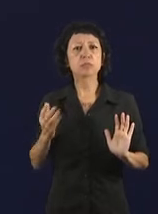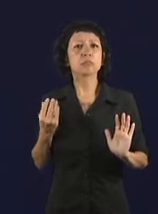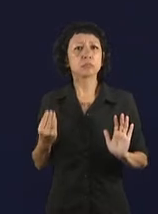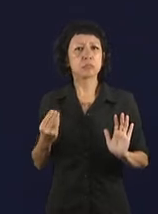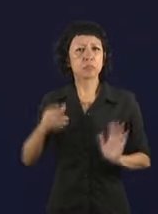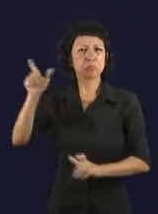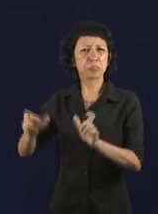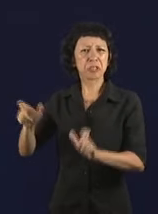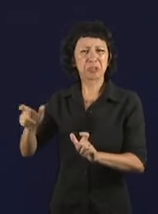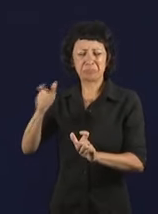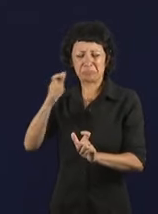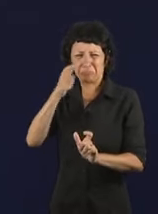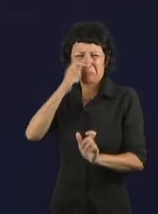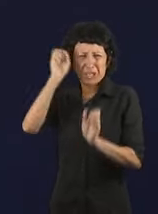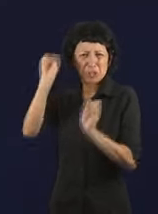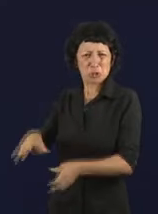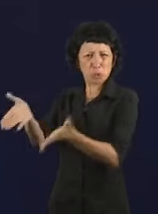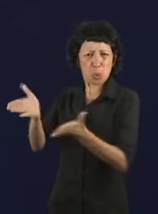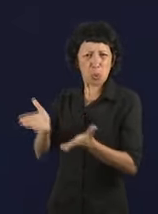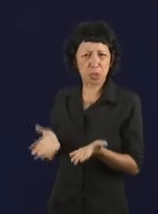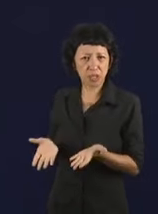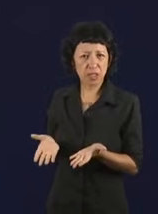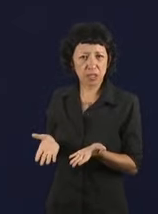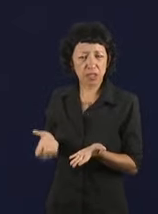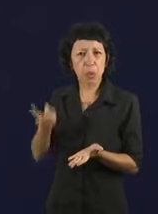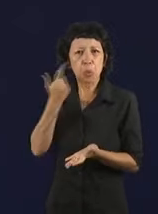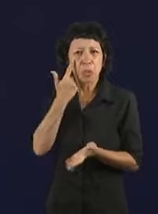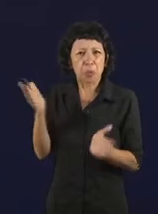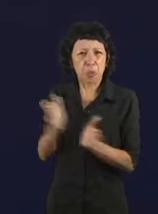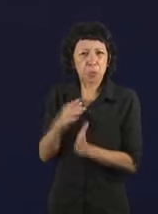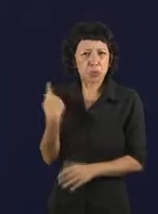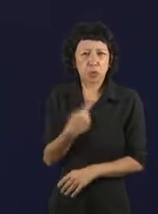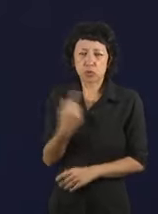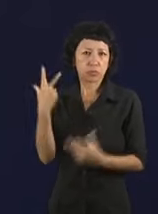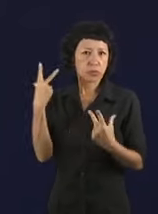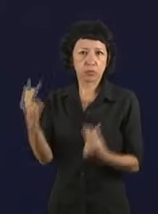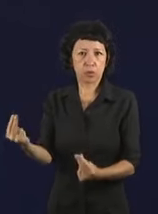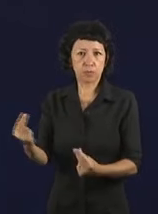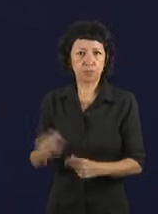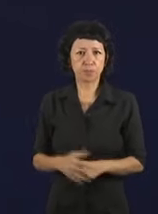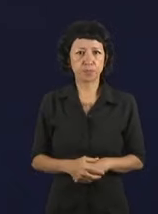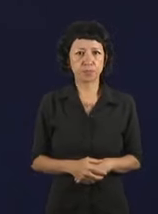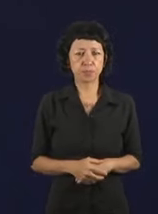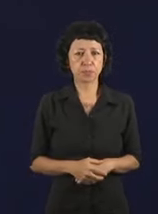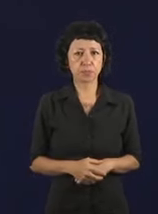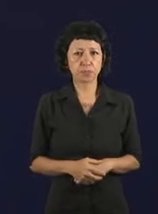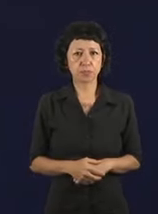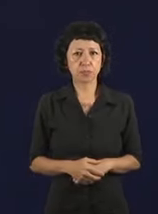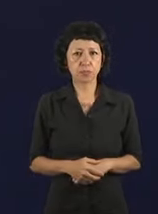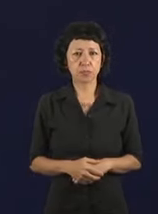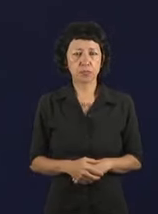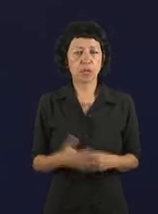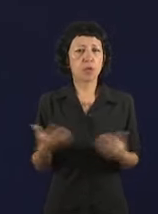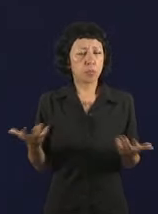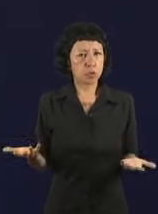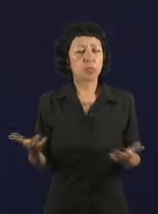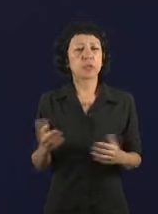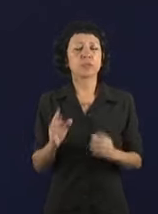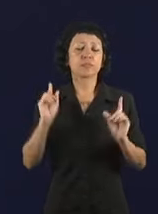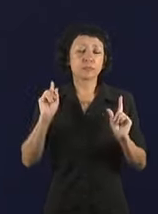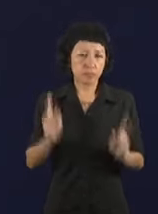basuras sigan conviviendo cada día con nosotros Por supuesto que y